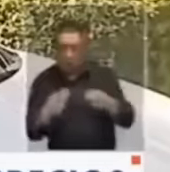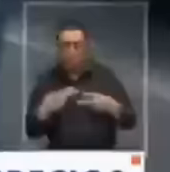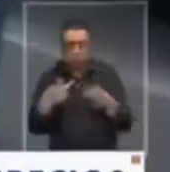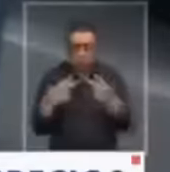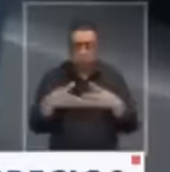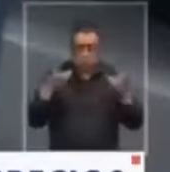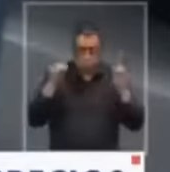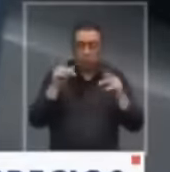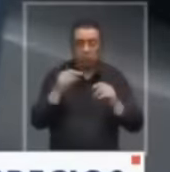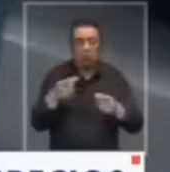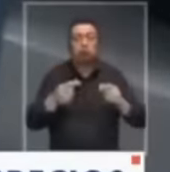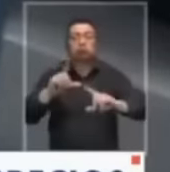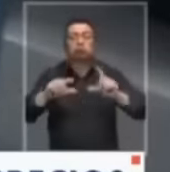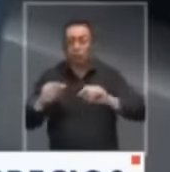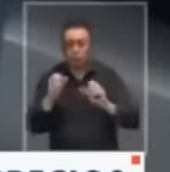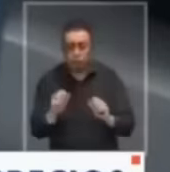cotizar.